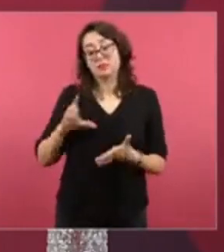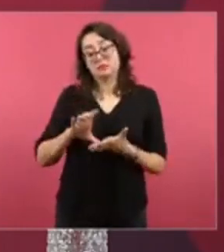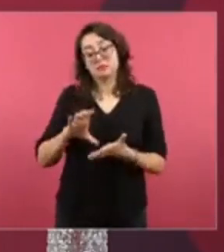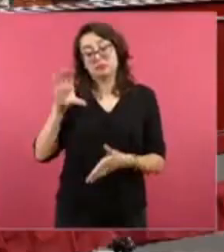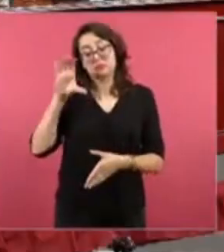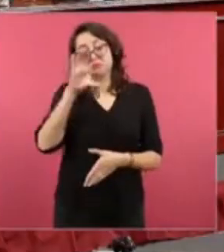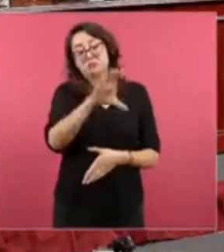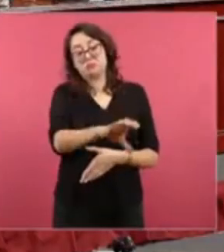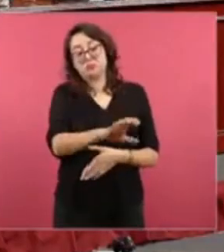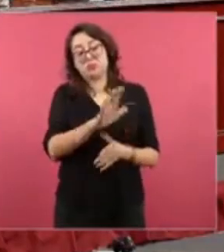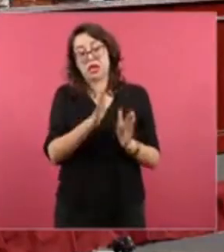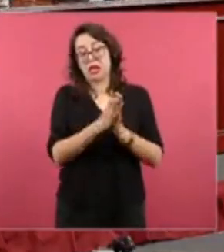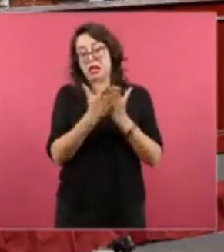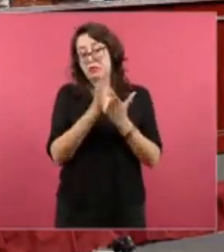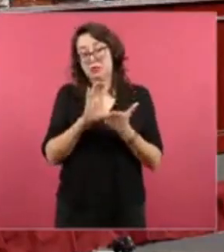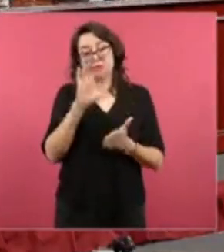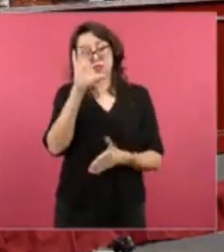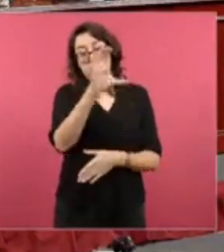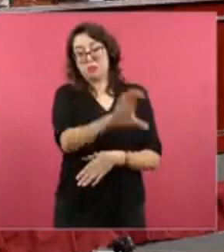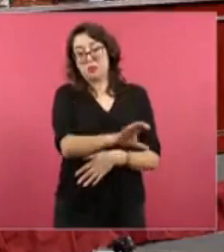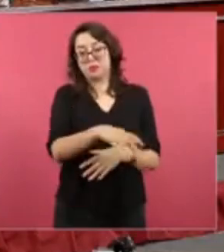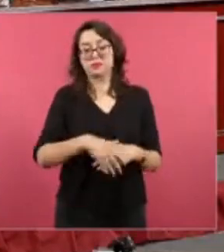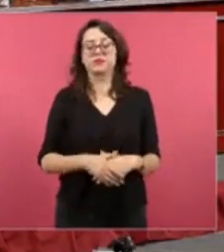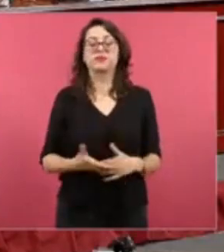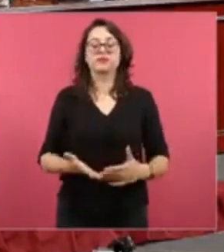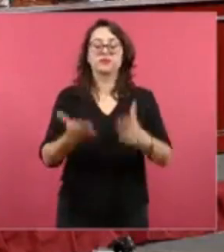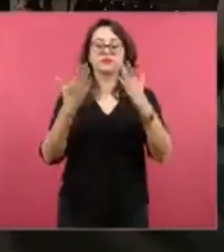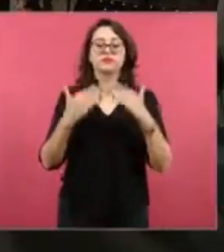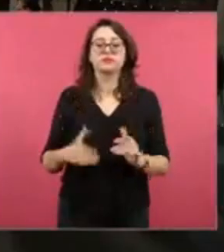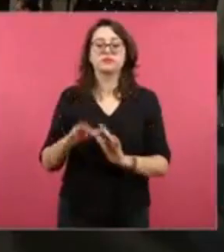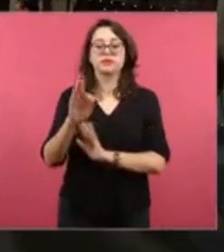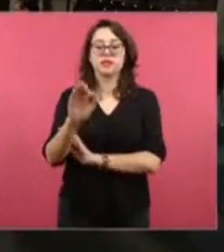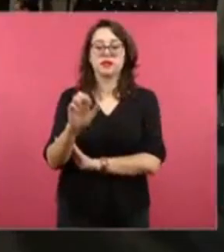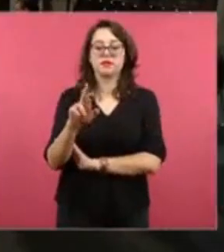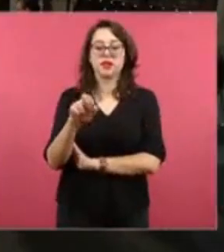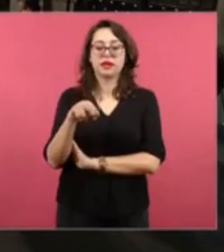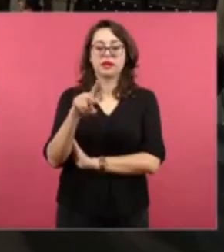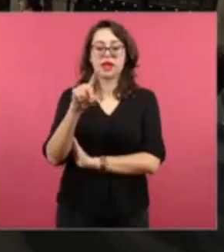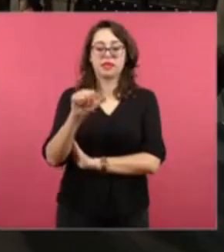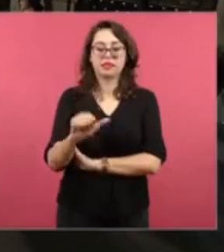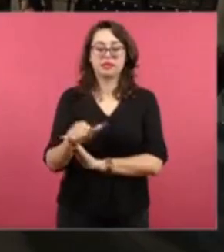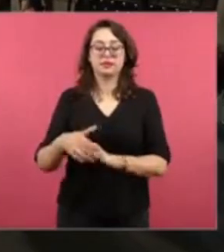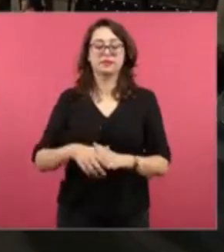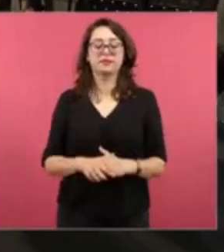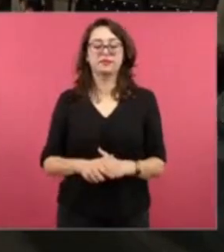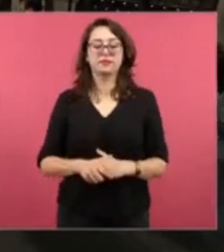su responsabilidad. Fernanda García del Heraldo.